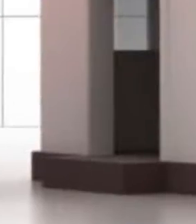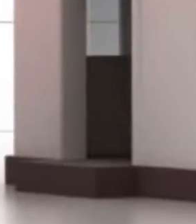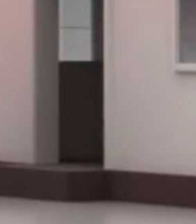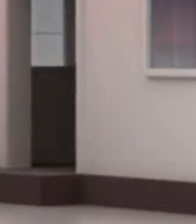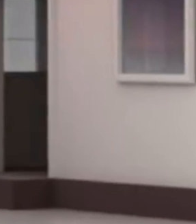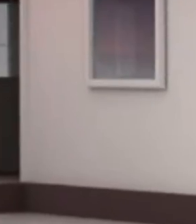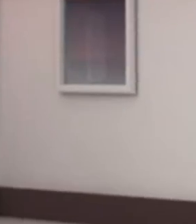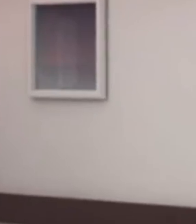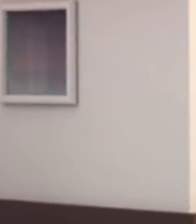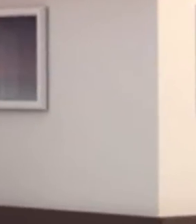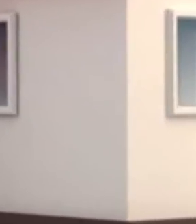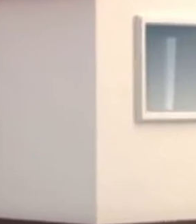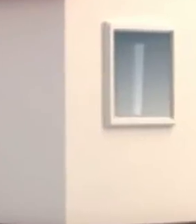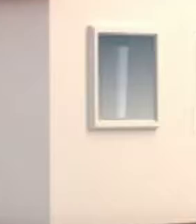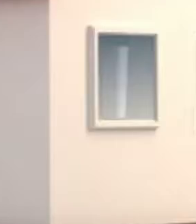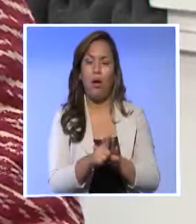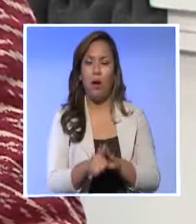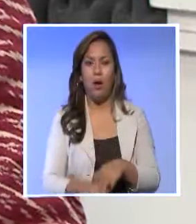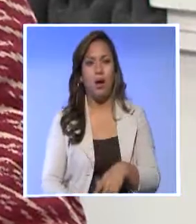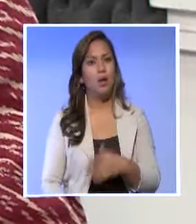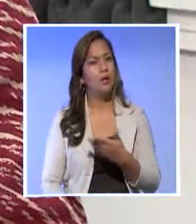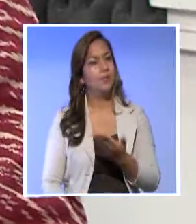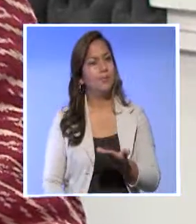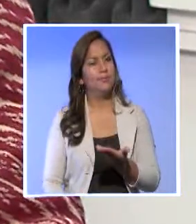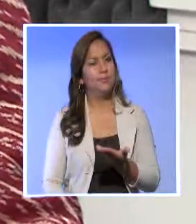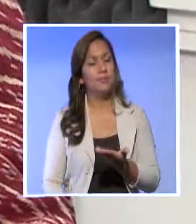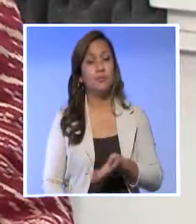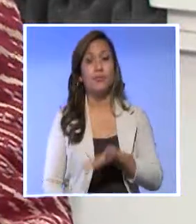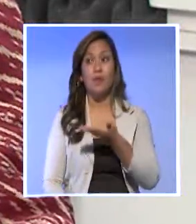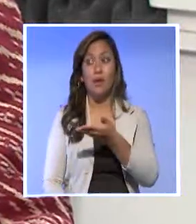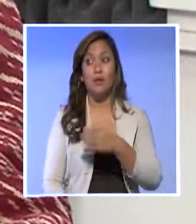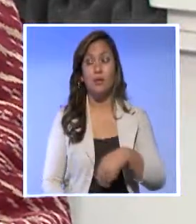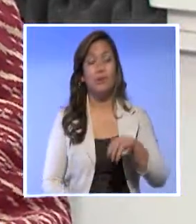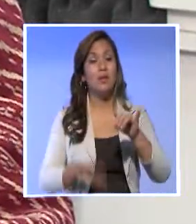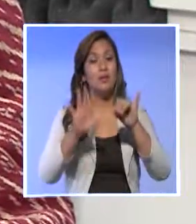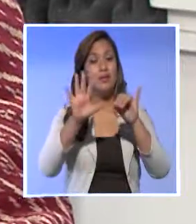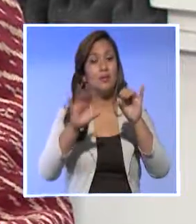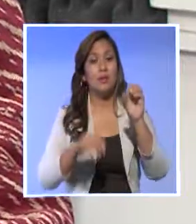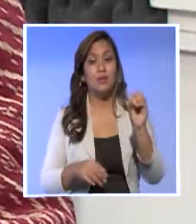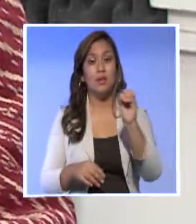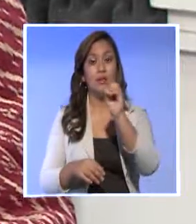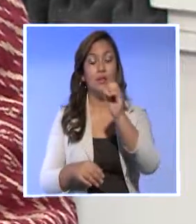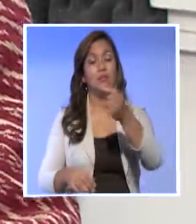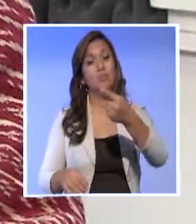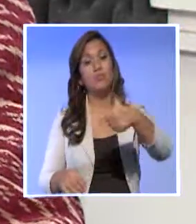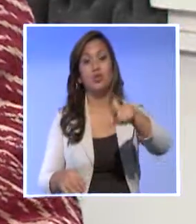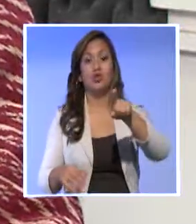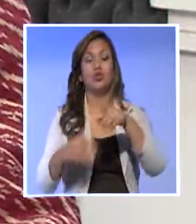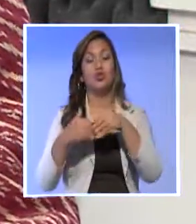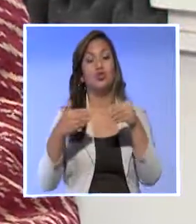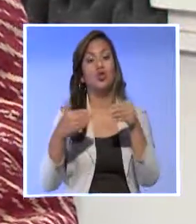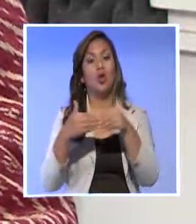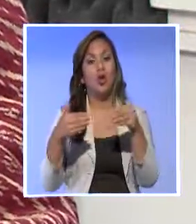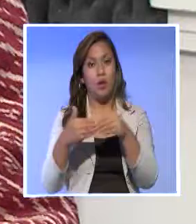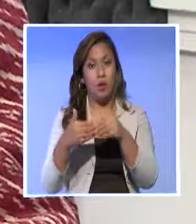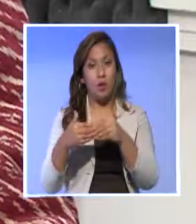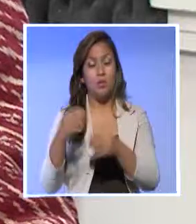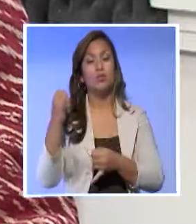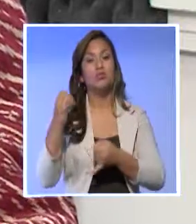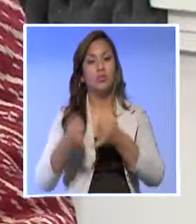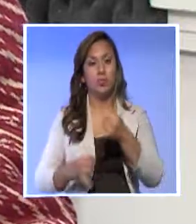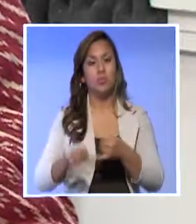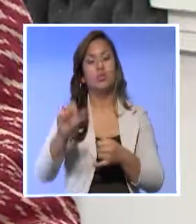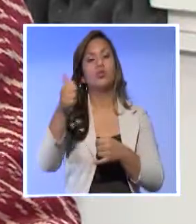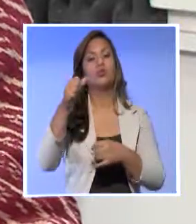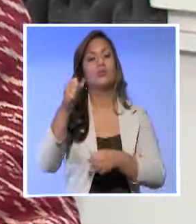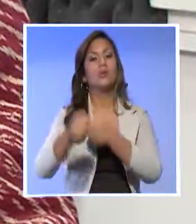ha provocado o producido más de 600 millones de dólares en los últimos 10 años